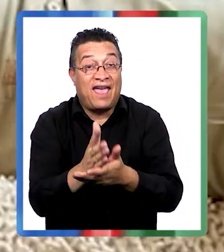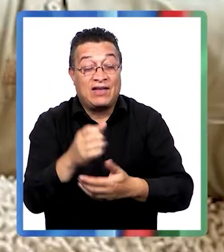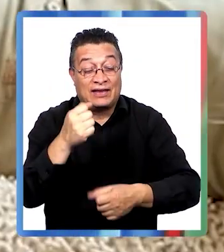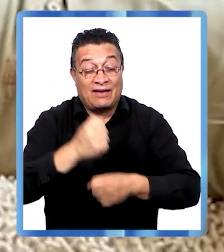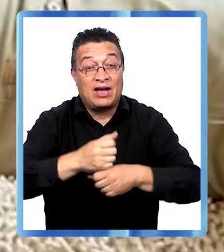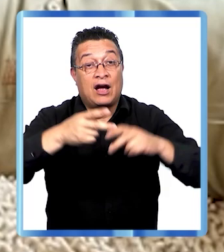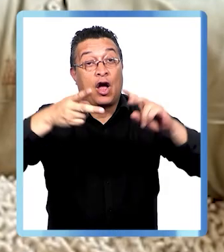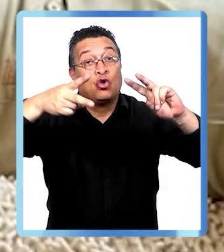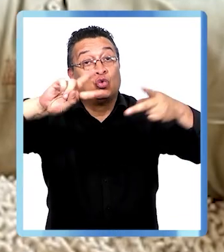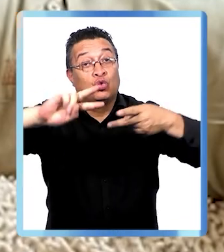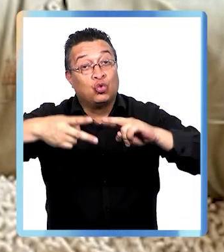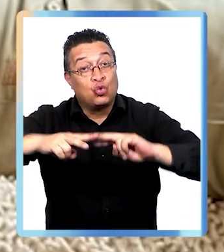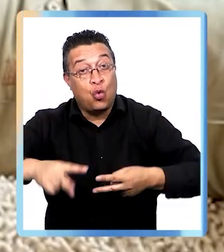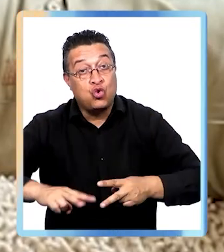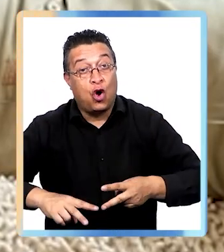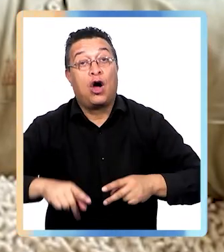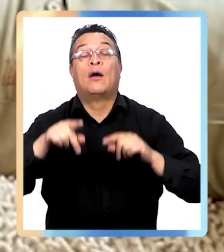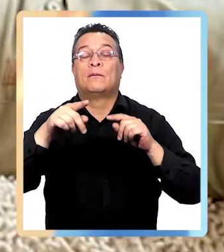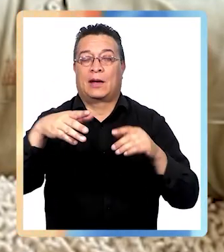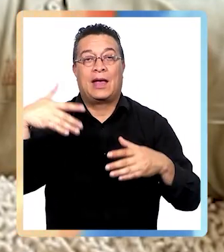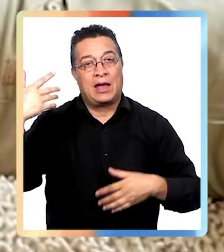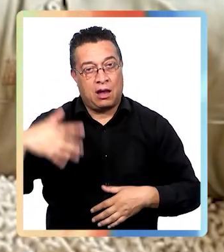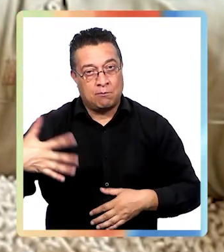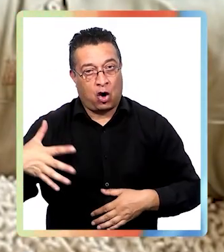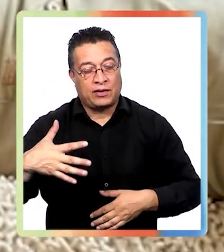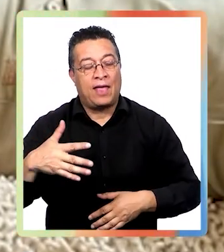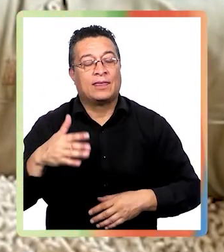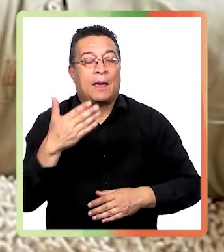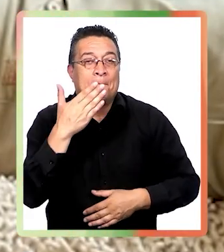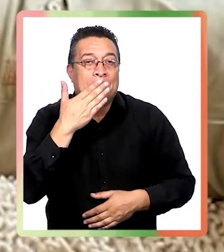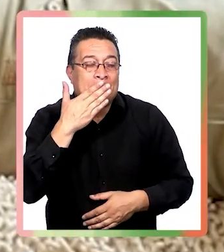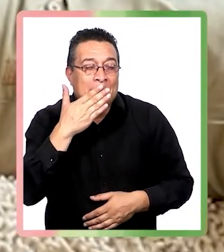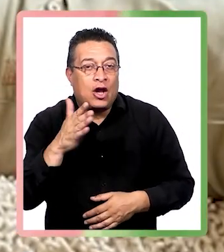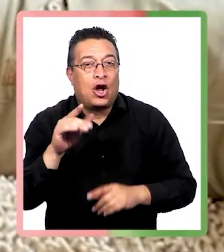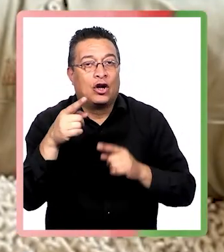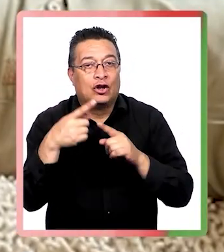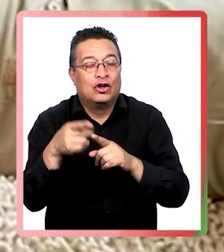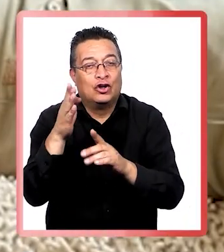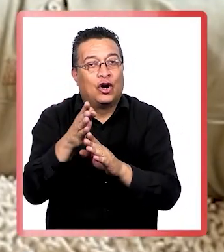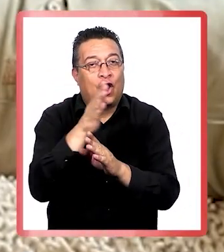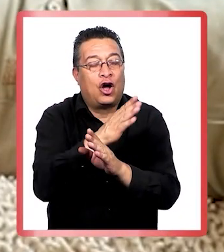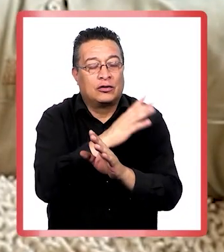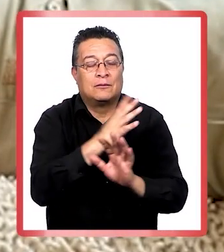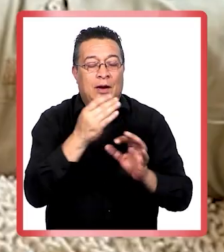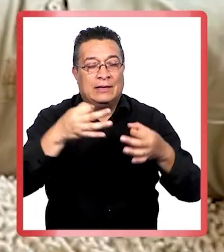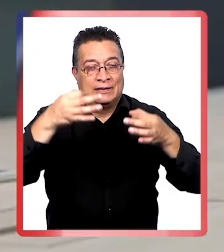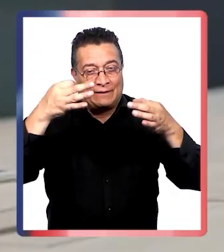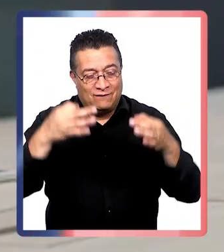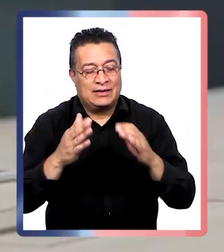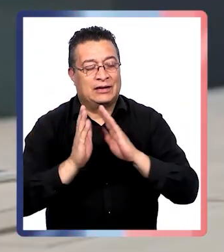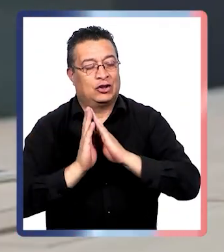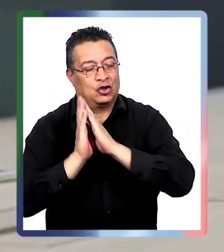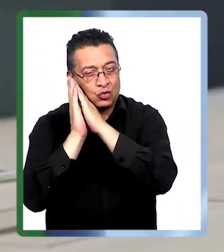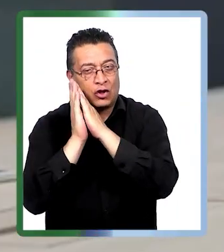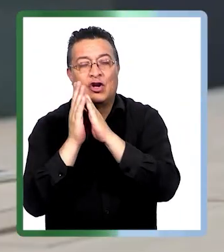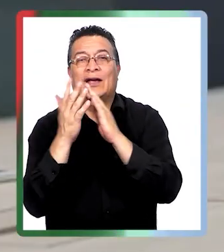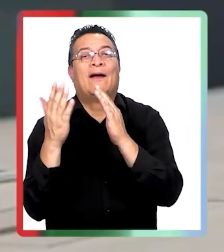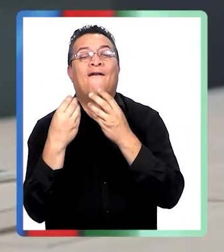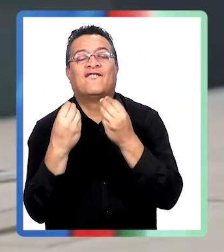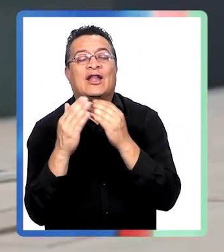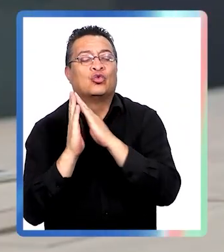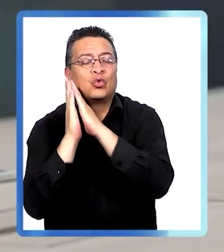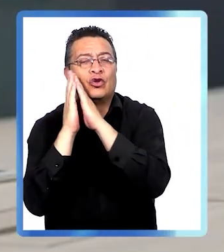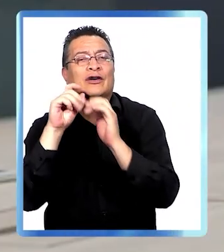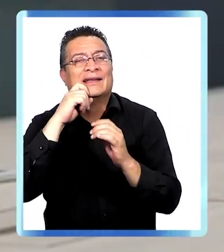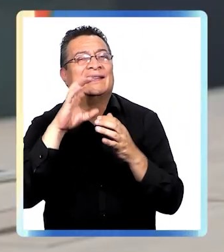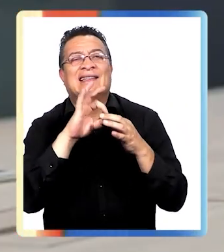hacer turno, es fundamental lograr dentro de lo posible las llamadas higiene del sueño. ¿Ya? ¿Qué consiste en